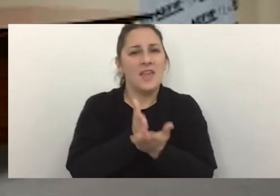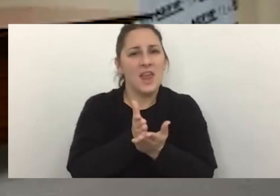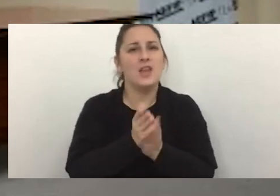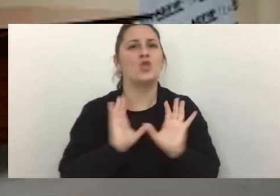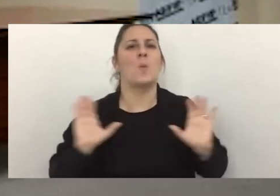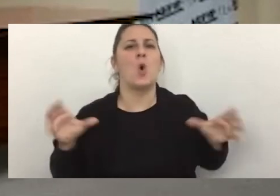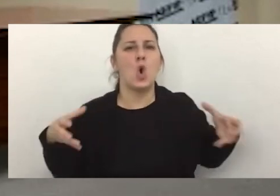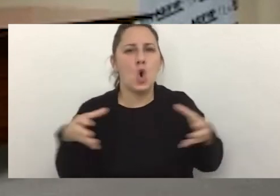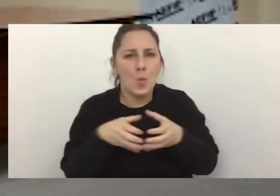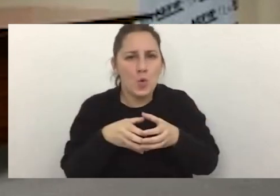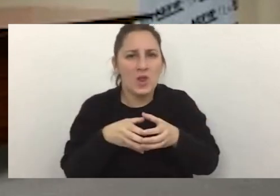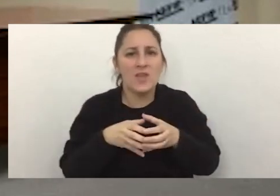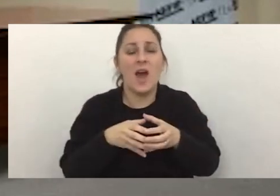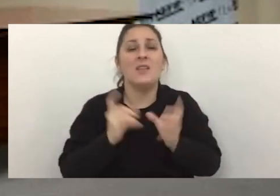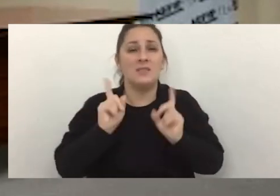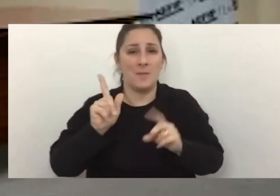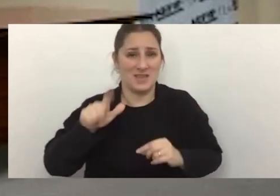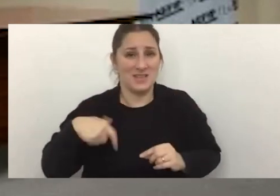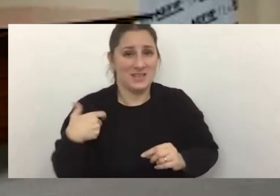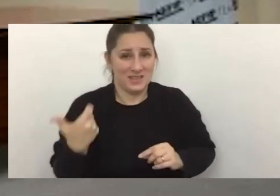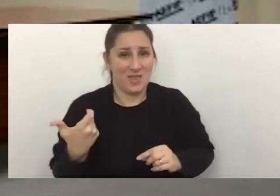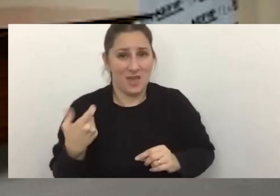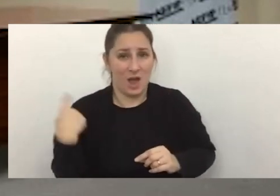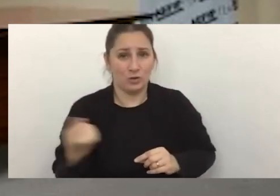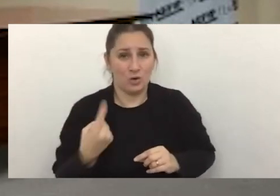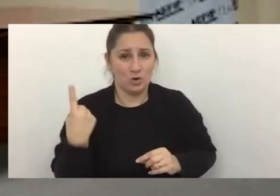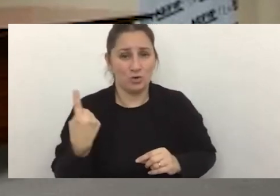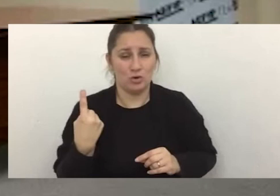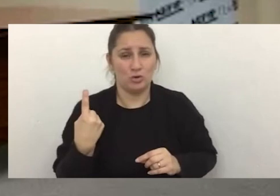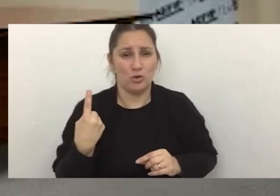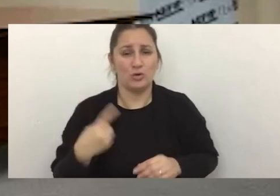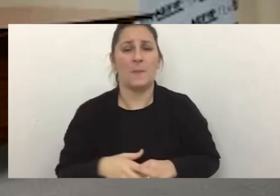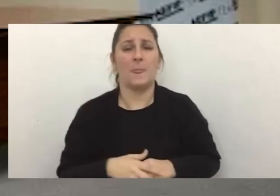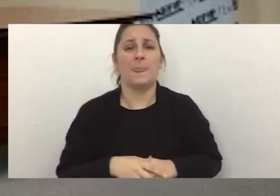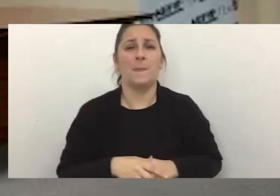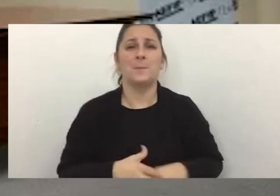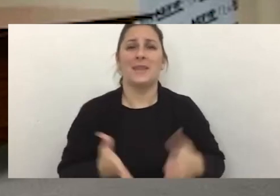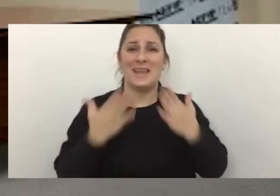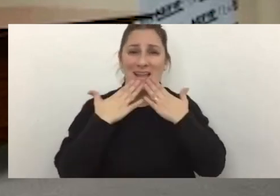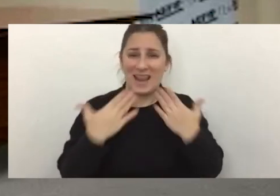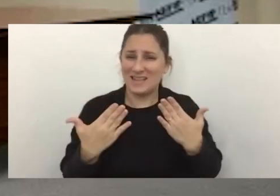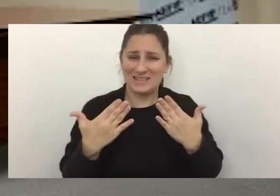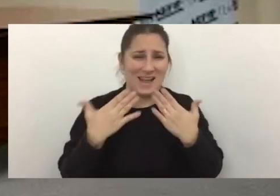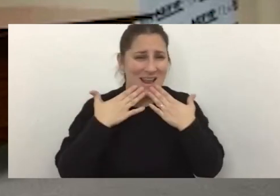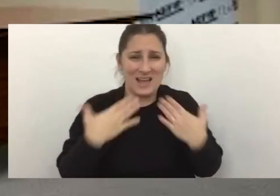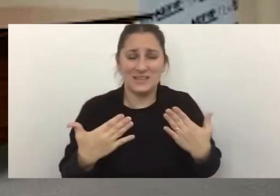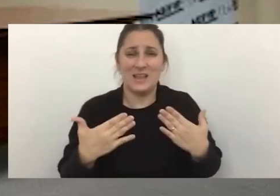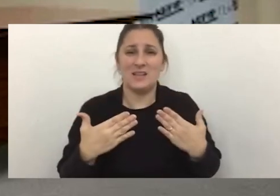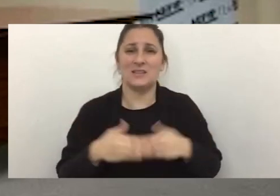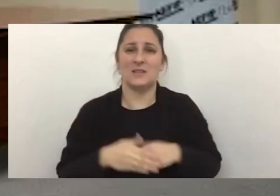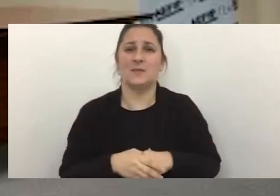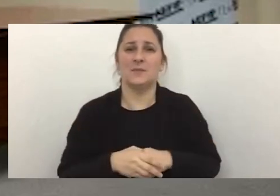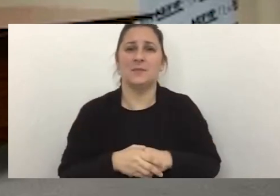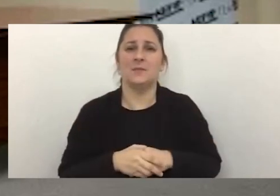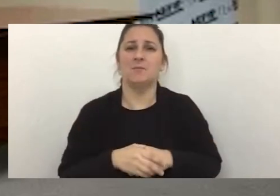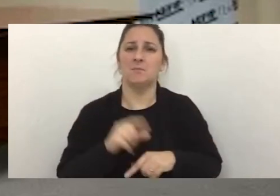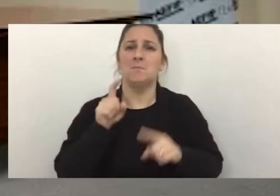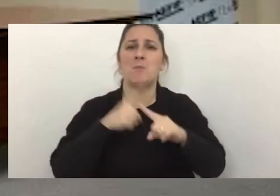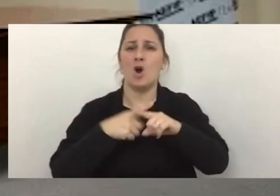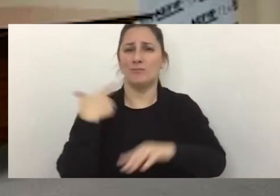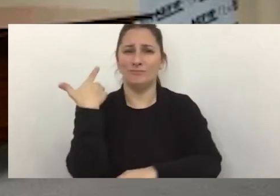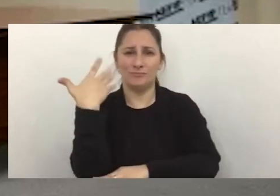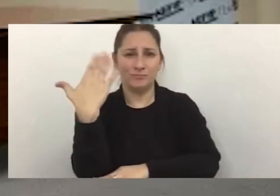como sindicato. Así que agradezco un montón tu exposición y nos